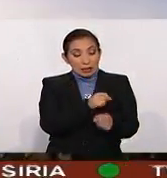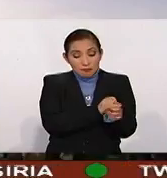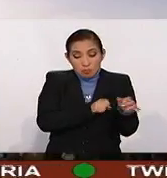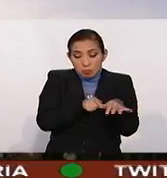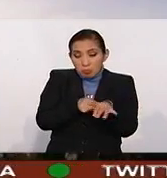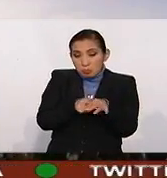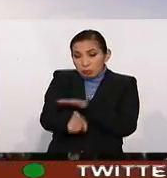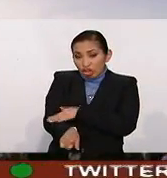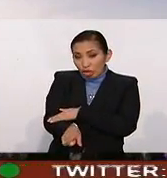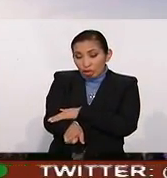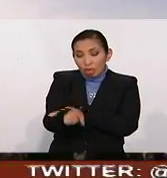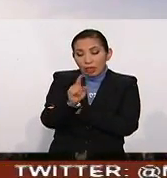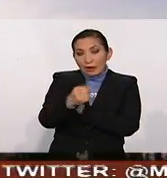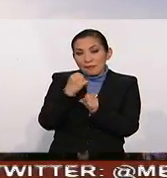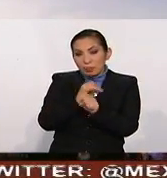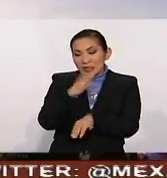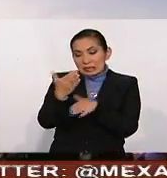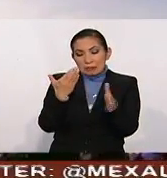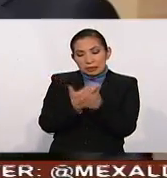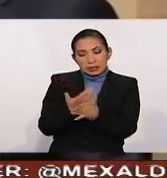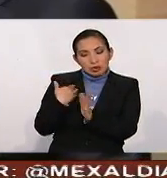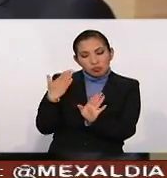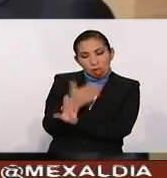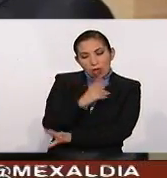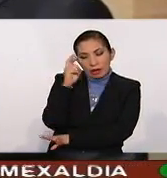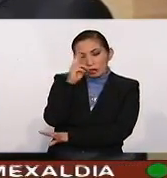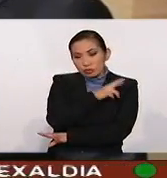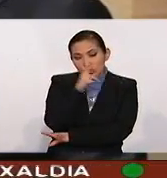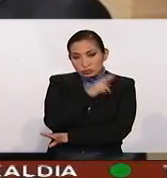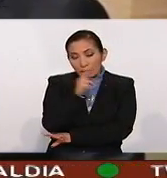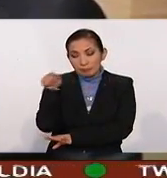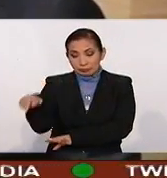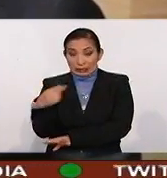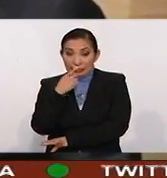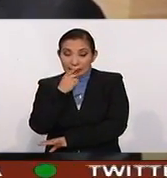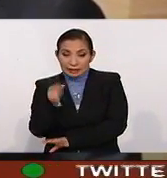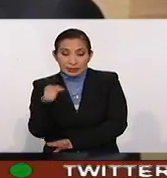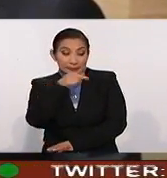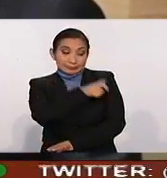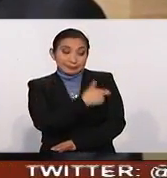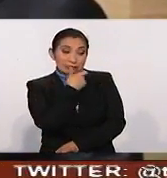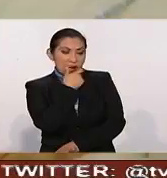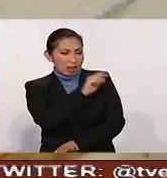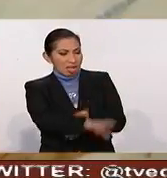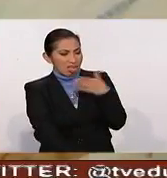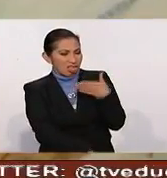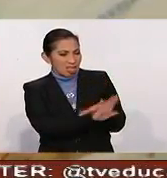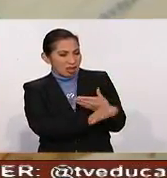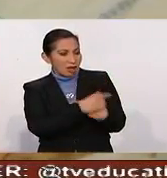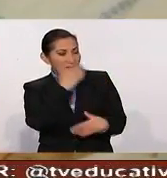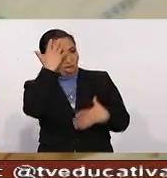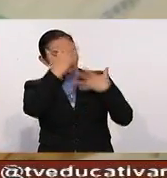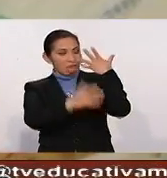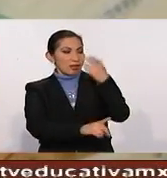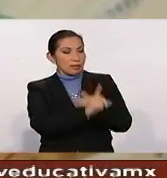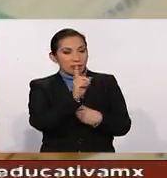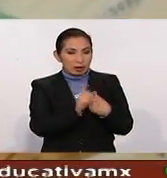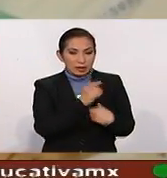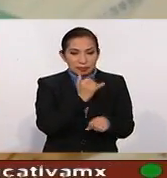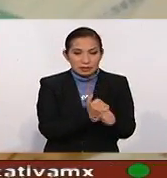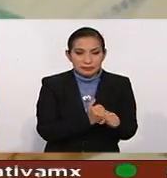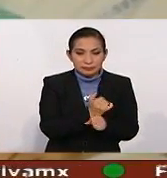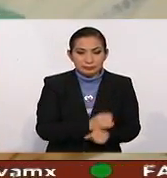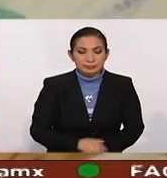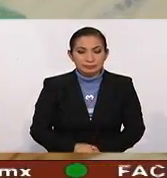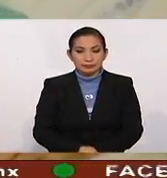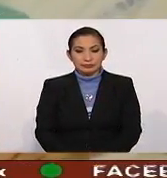información clasificada de los servicios de inteligencia rusos. El Ministerio de Exteriores de Rusia acusó a Londres de politizar esta